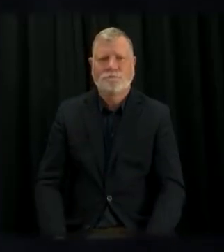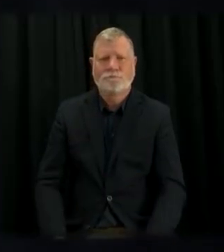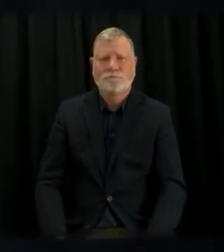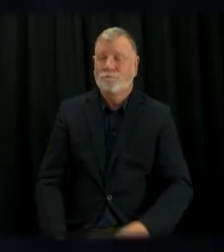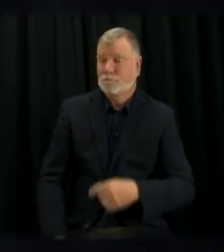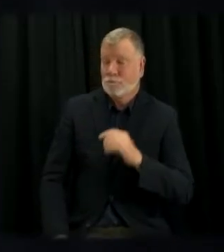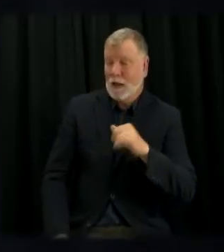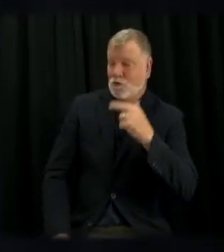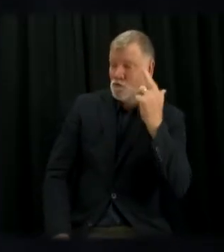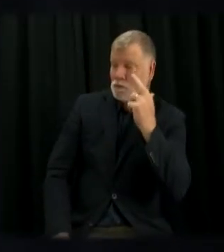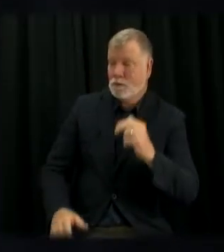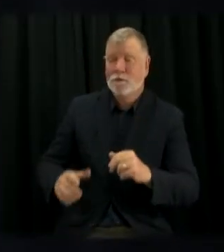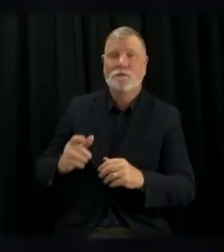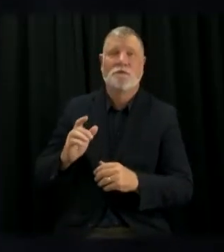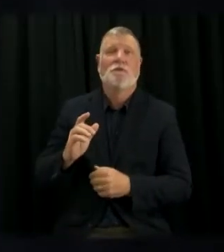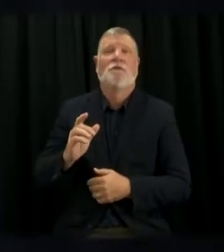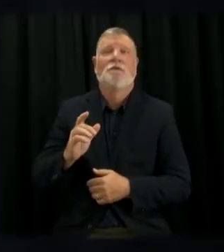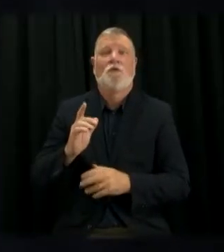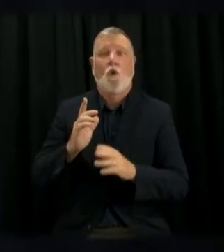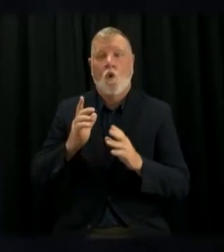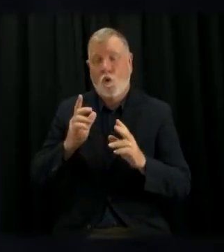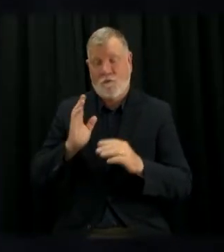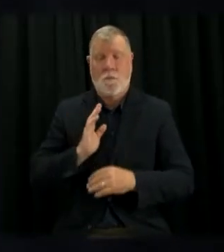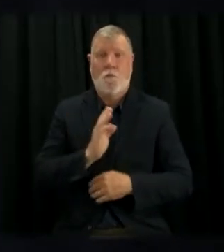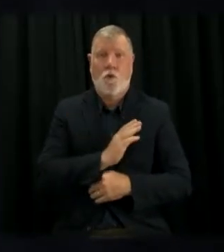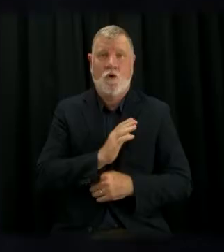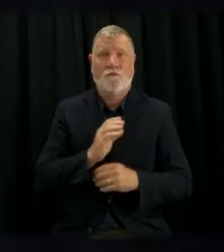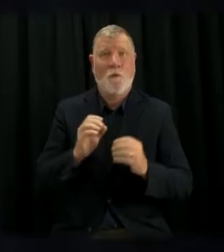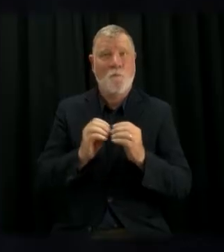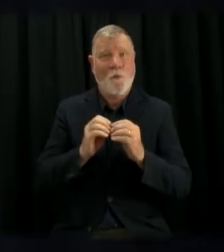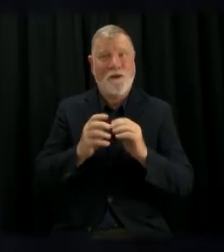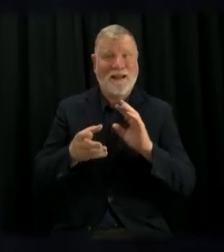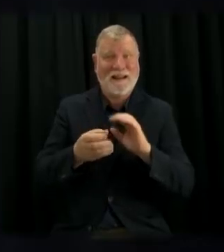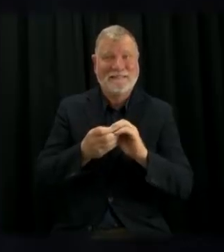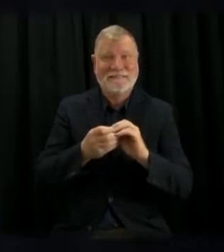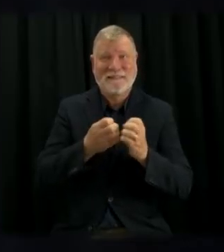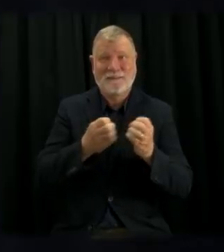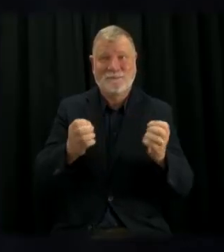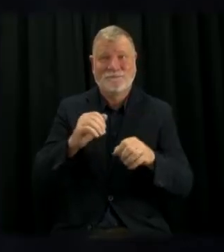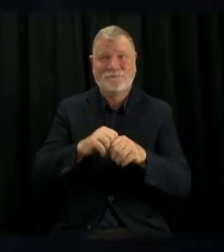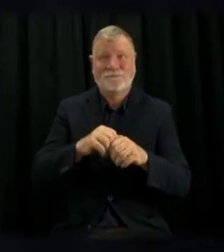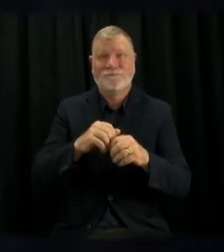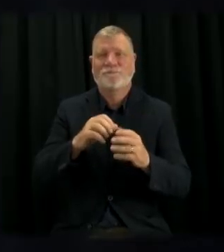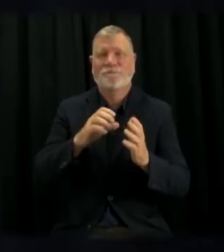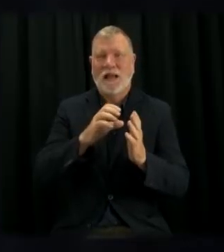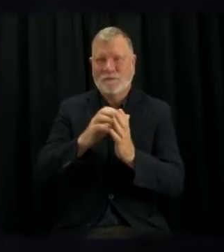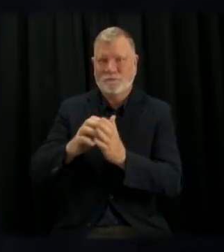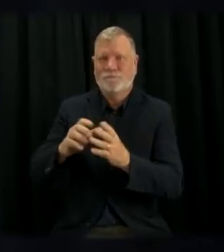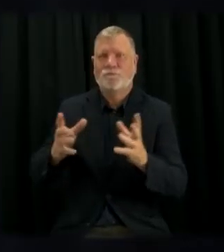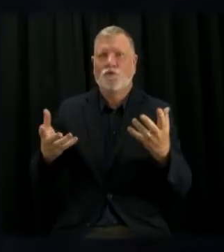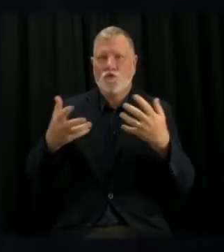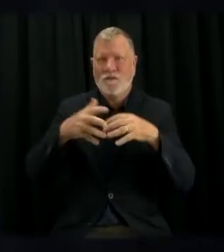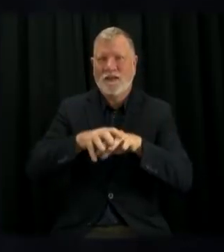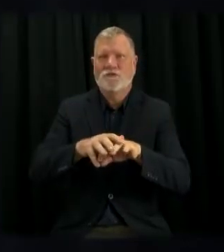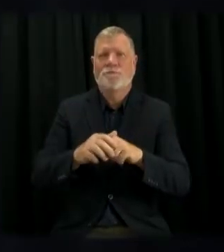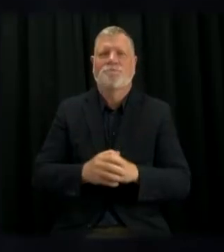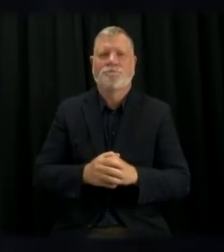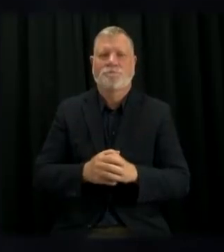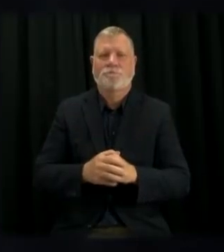Esa es parte de por qué se pidió de la Junta para elementos adicionales para la clasificación y la